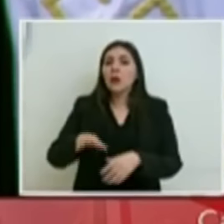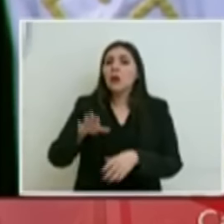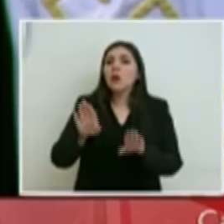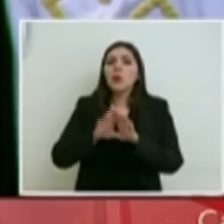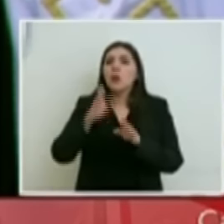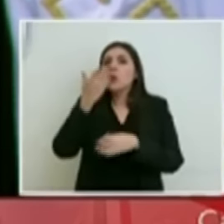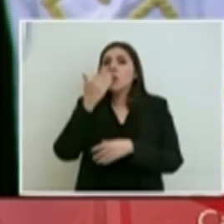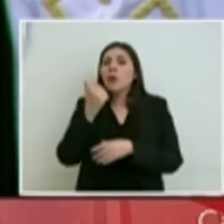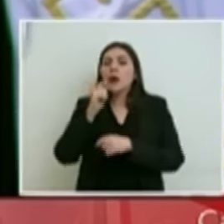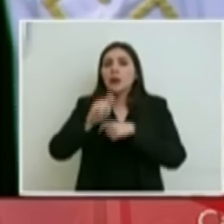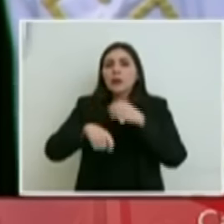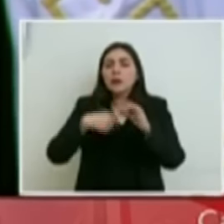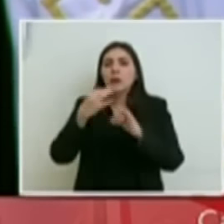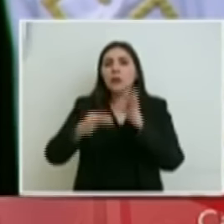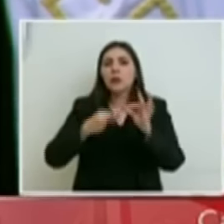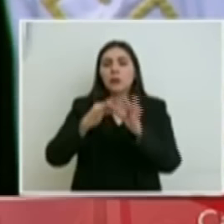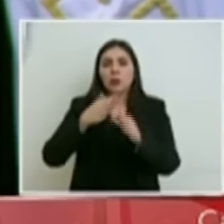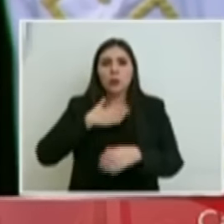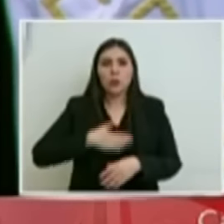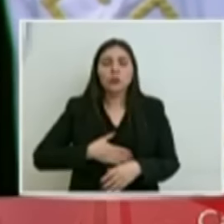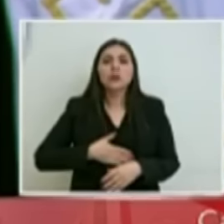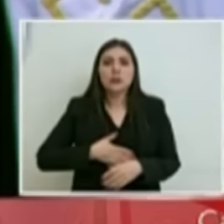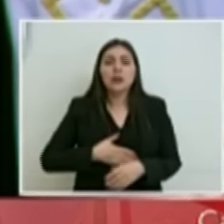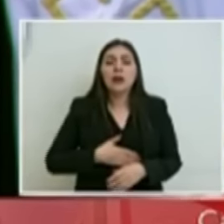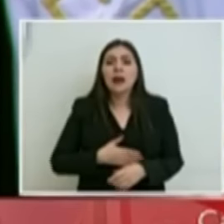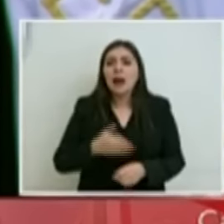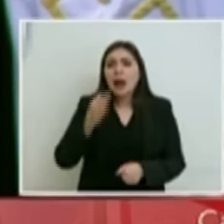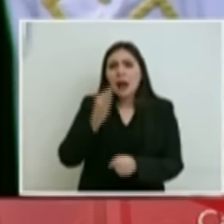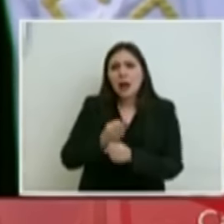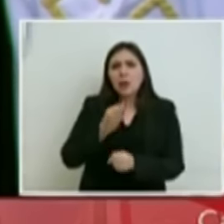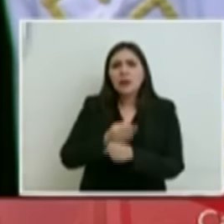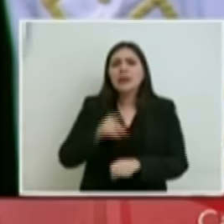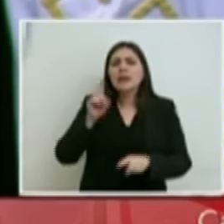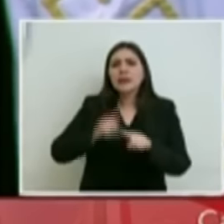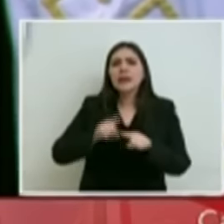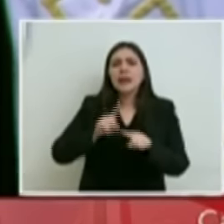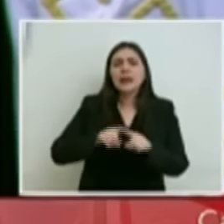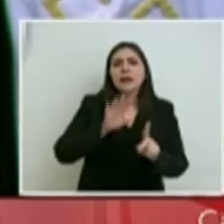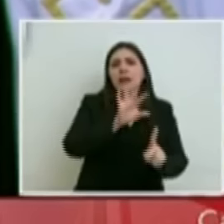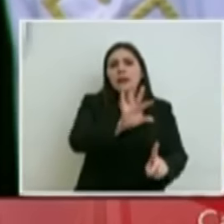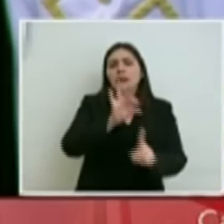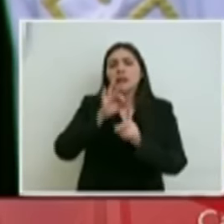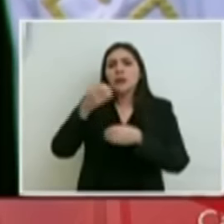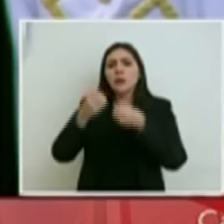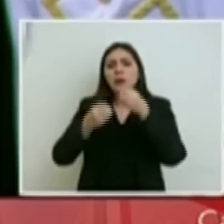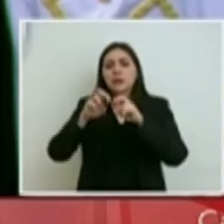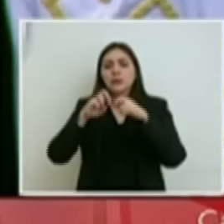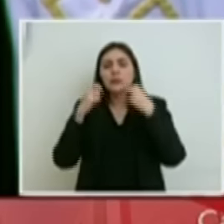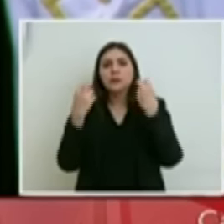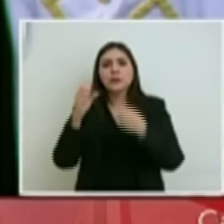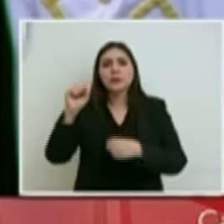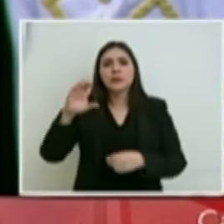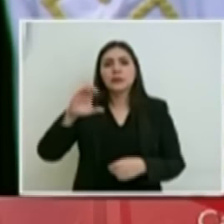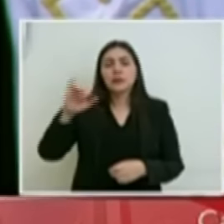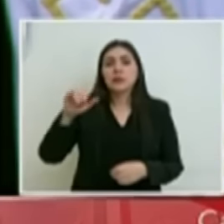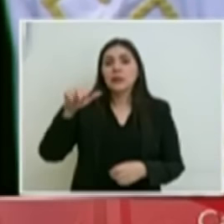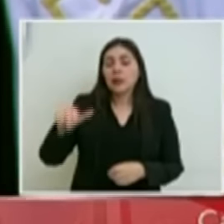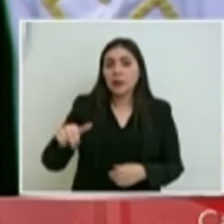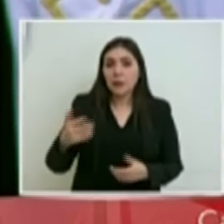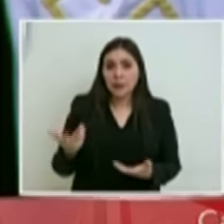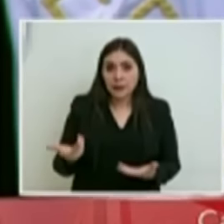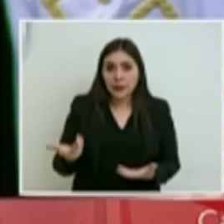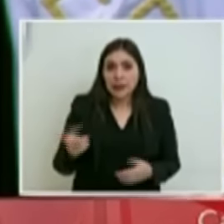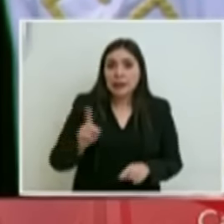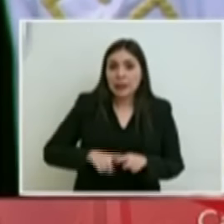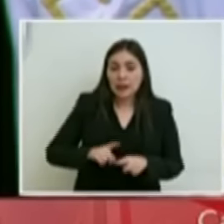nombra hoy a las y los ministros de la Suprema Corte de Justicia de la Nación? Es el